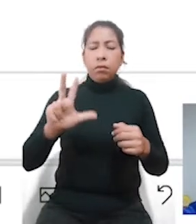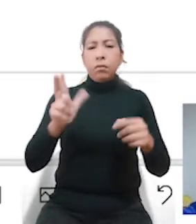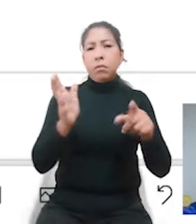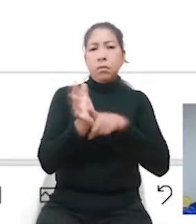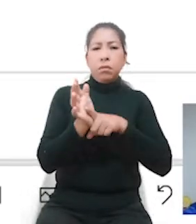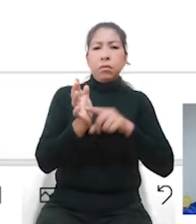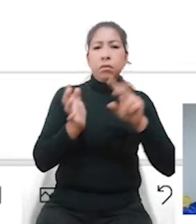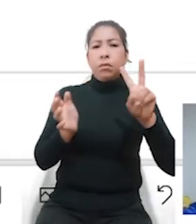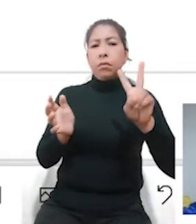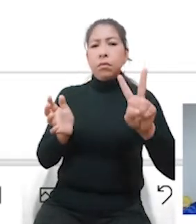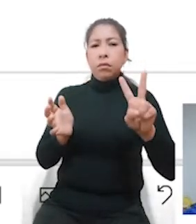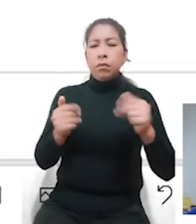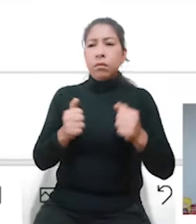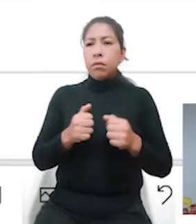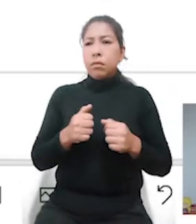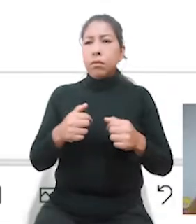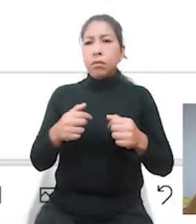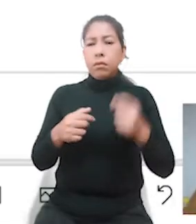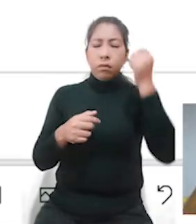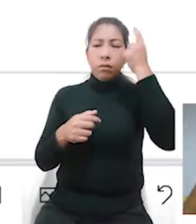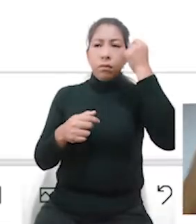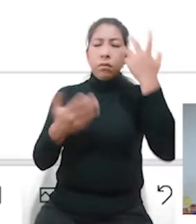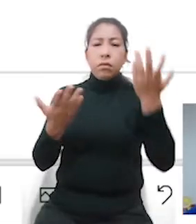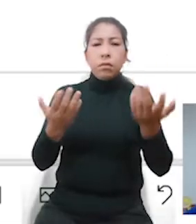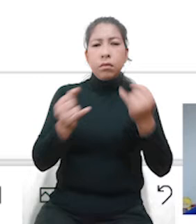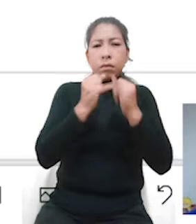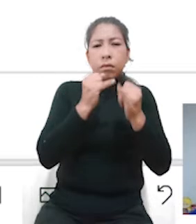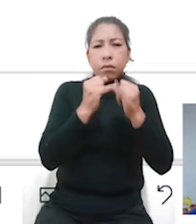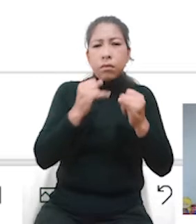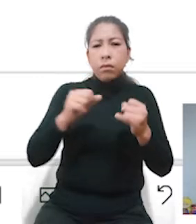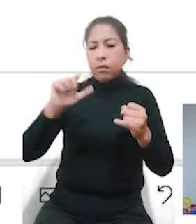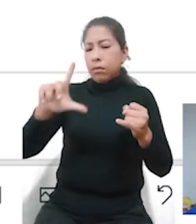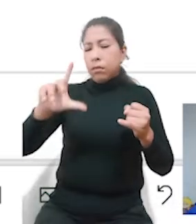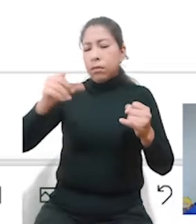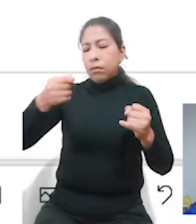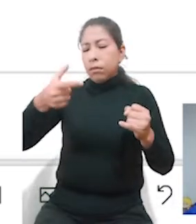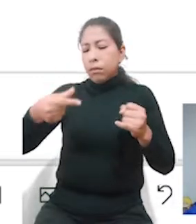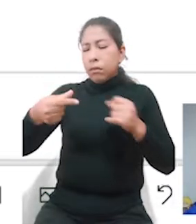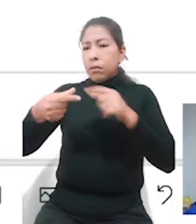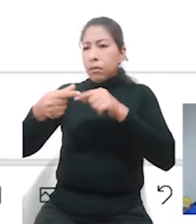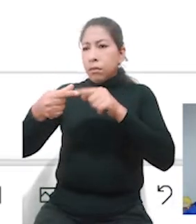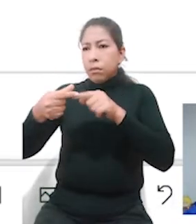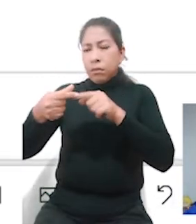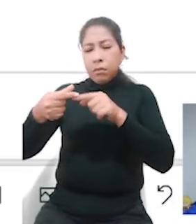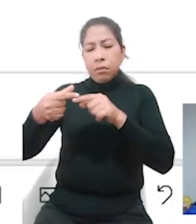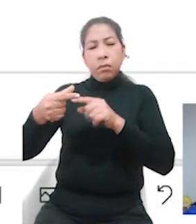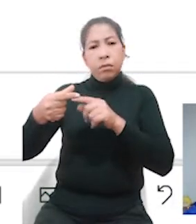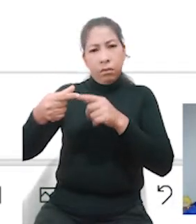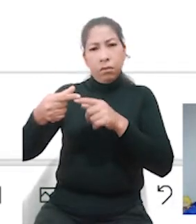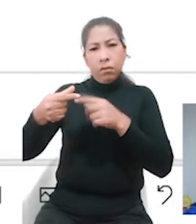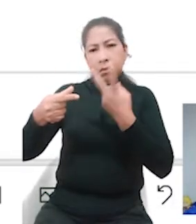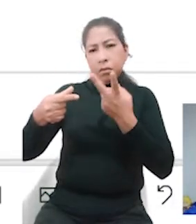menos 2. Nuestro resultado se anota entonces como 1. El último logaritmo a desarrollar, identificamos sus